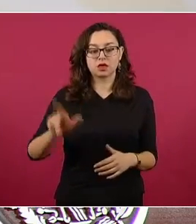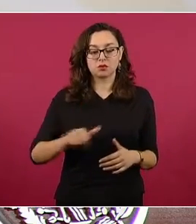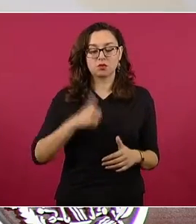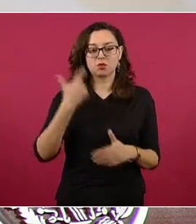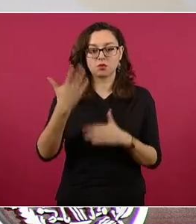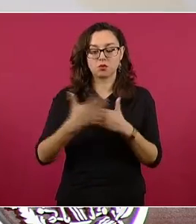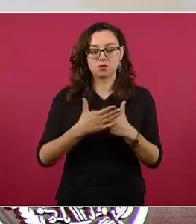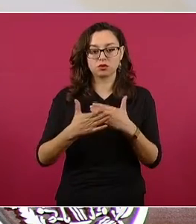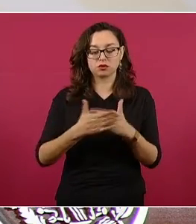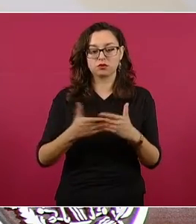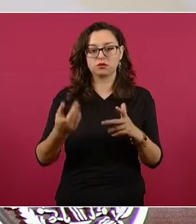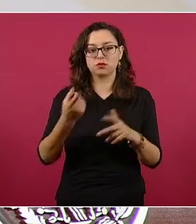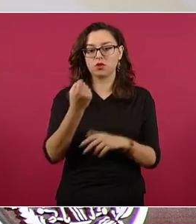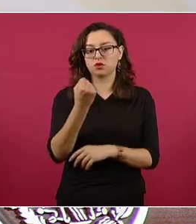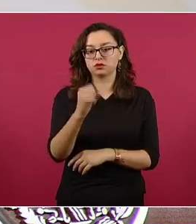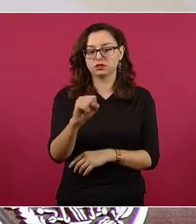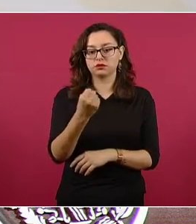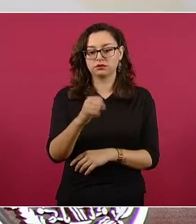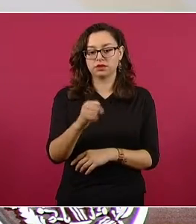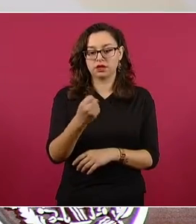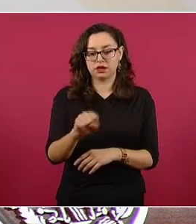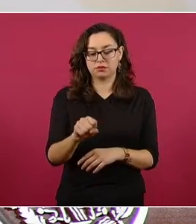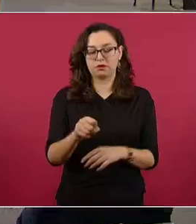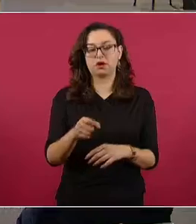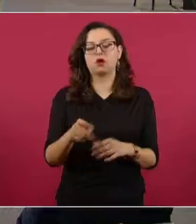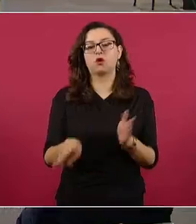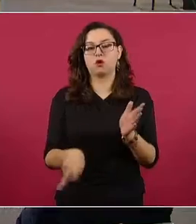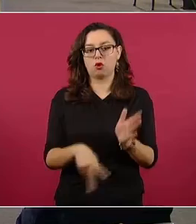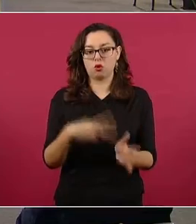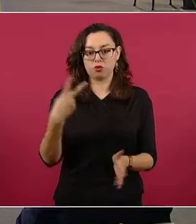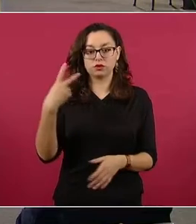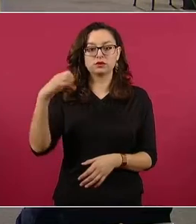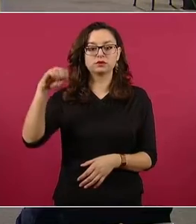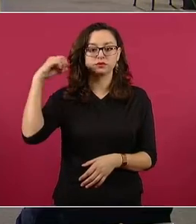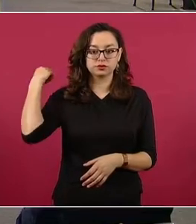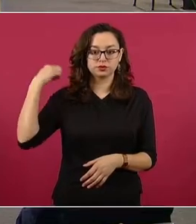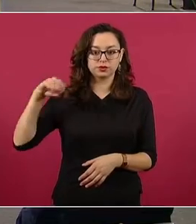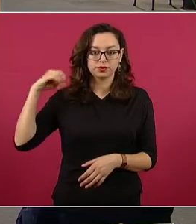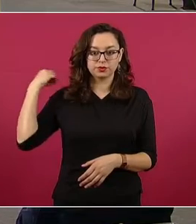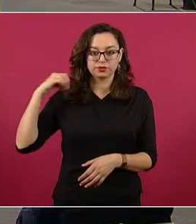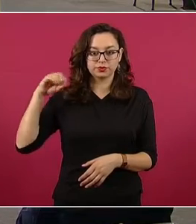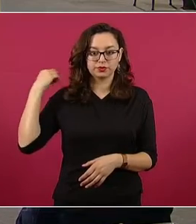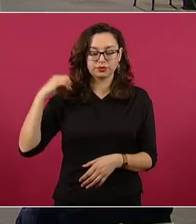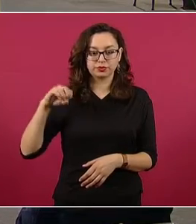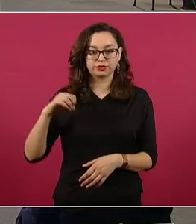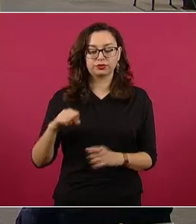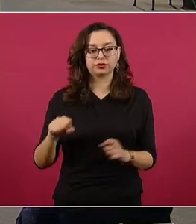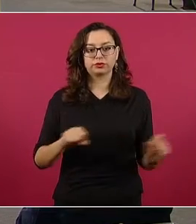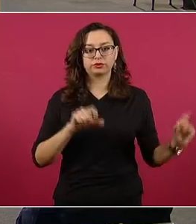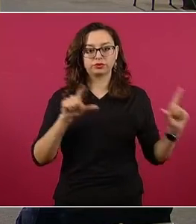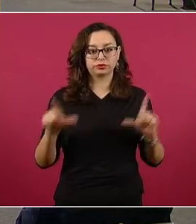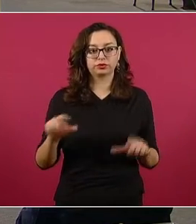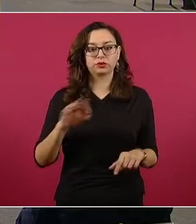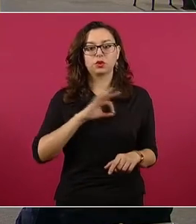en septiembre, otra parte de Oaxaca. Aquí está en esta lámina que sigue